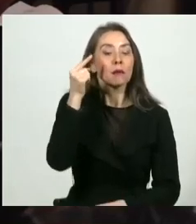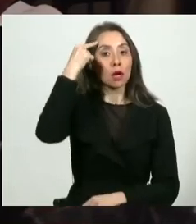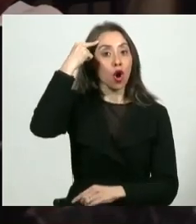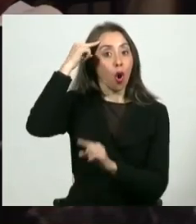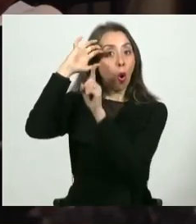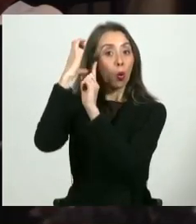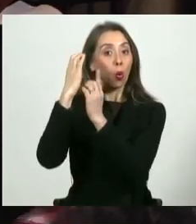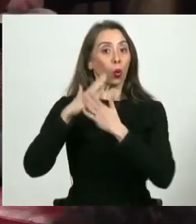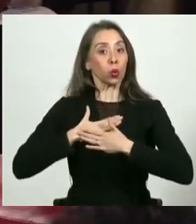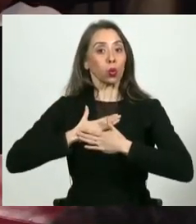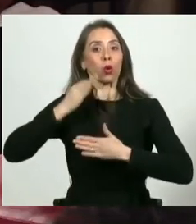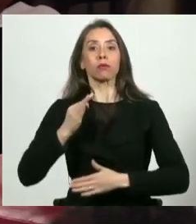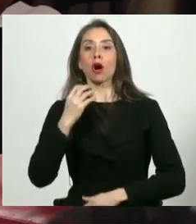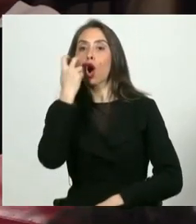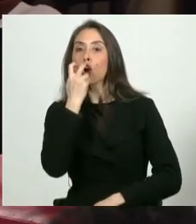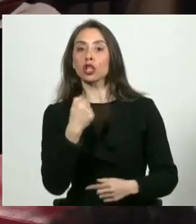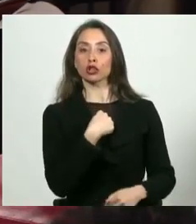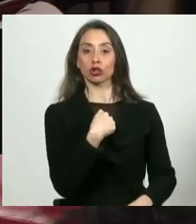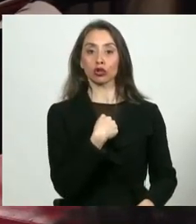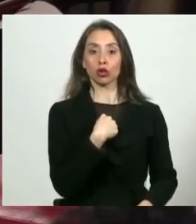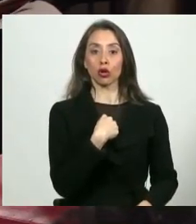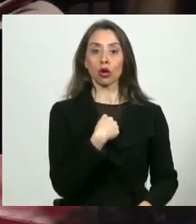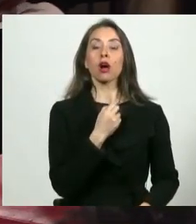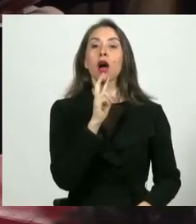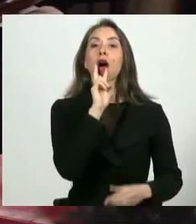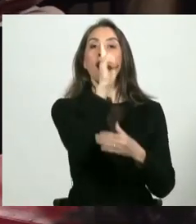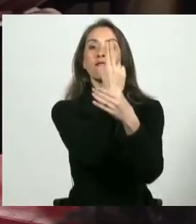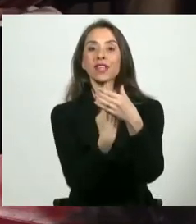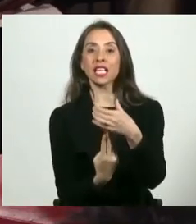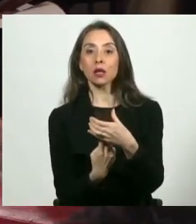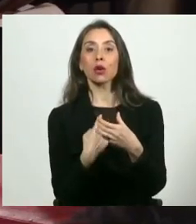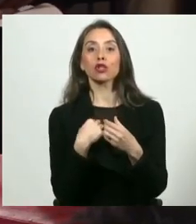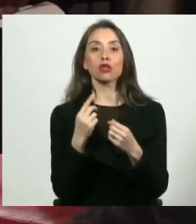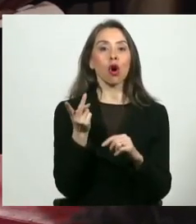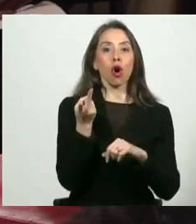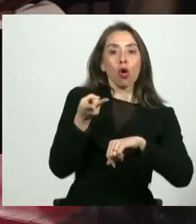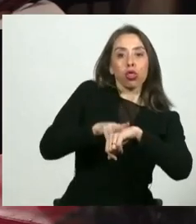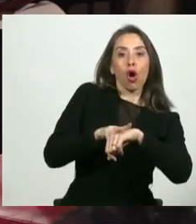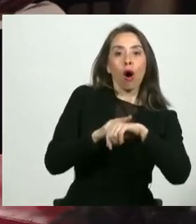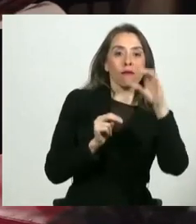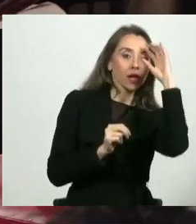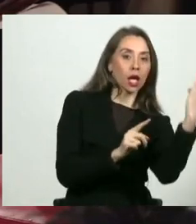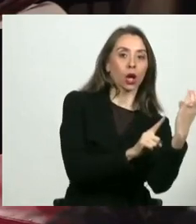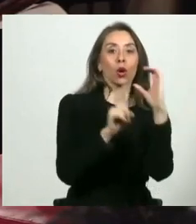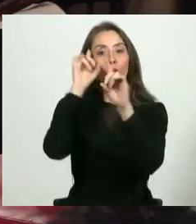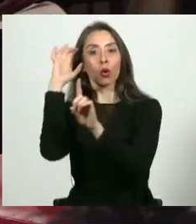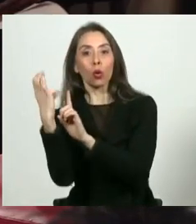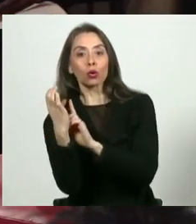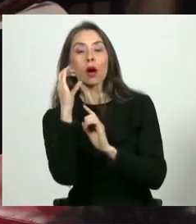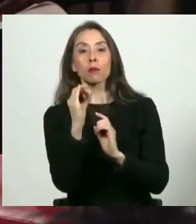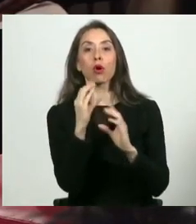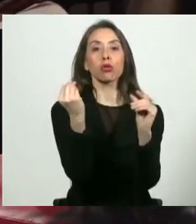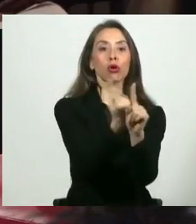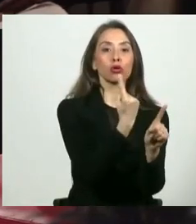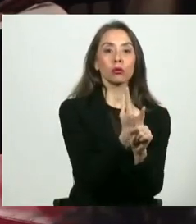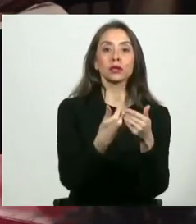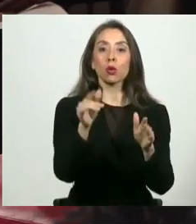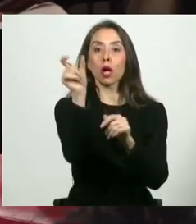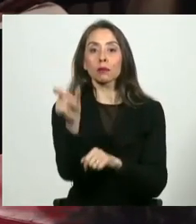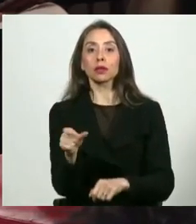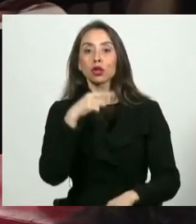oyente. En mi caso, yo soy bilingüe porque tengo las dos culturas. Puedo conversar, expresarme como cualquier